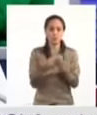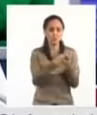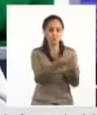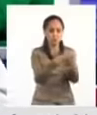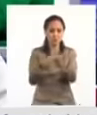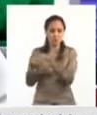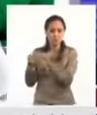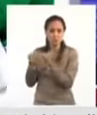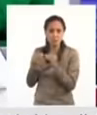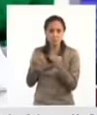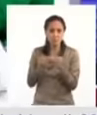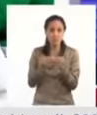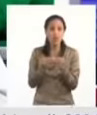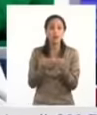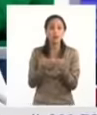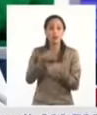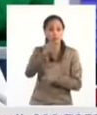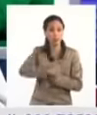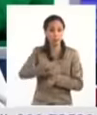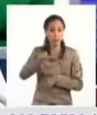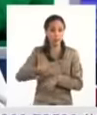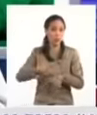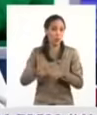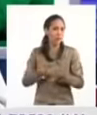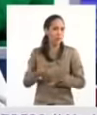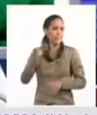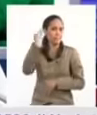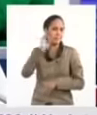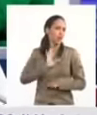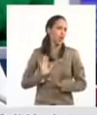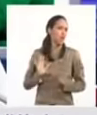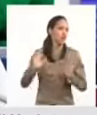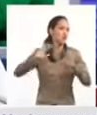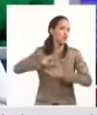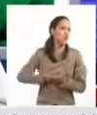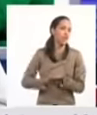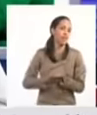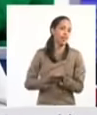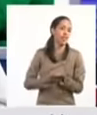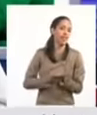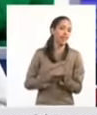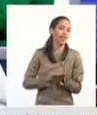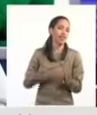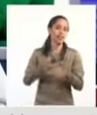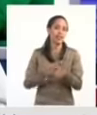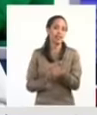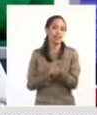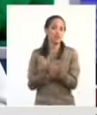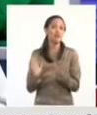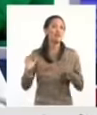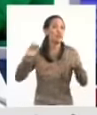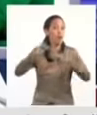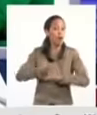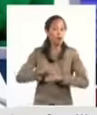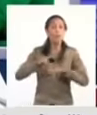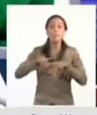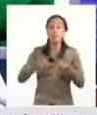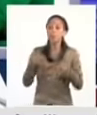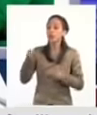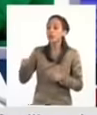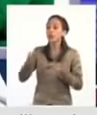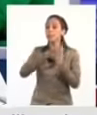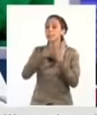de la población porque ya daba por seguro que no tenía COVID. Esa medida, reitero, se va a comenzar a